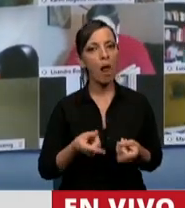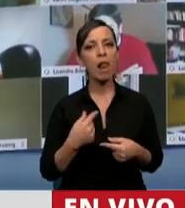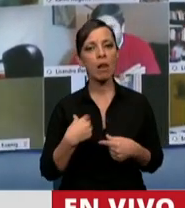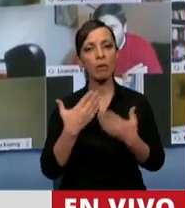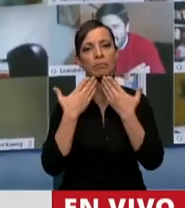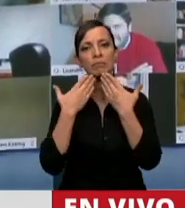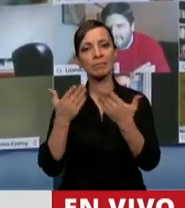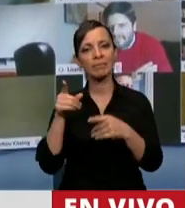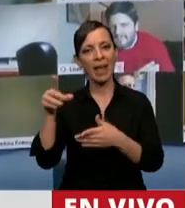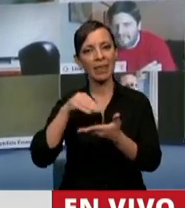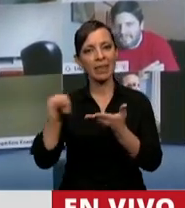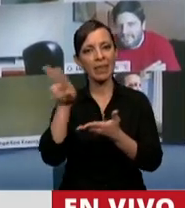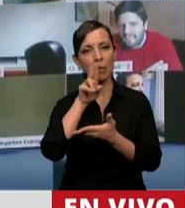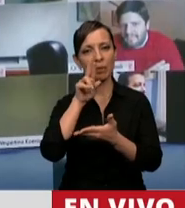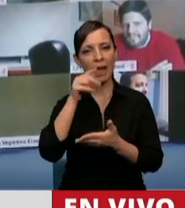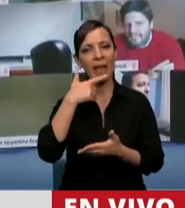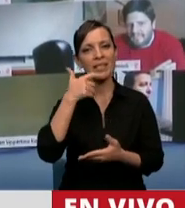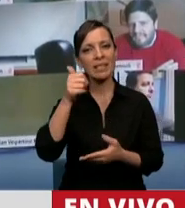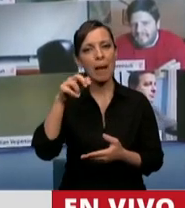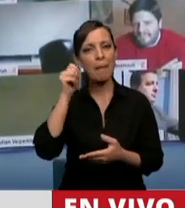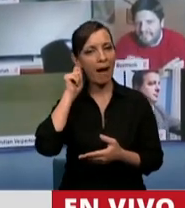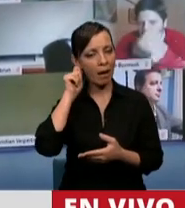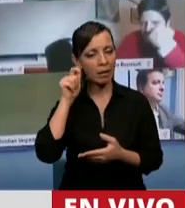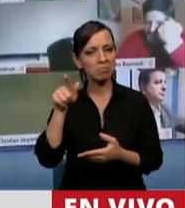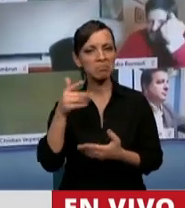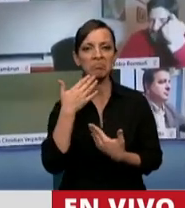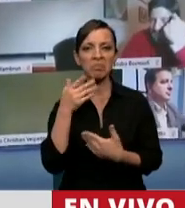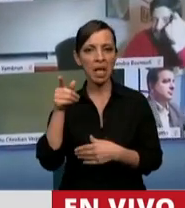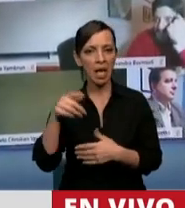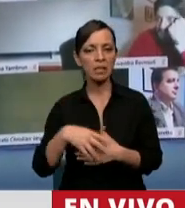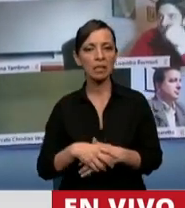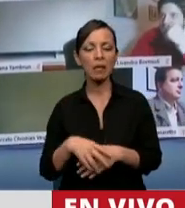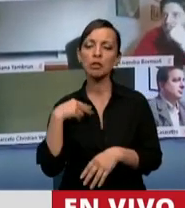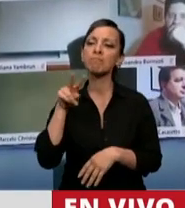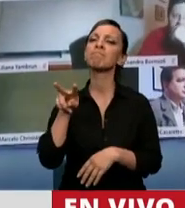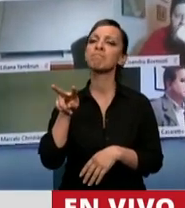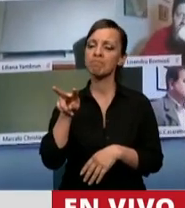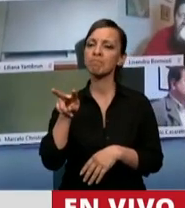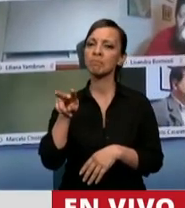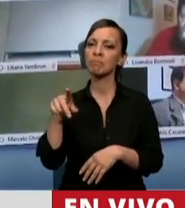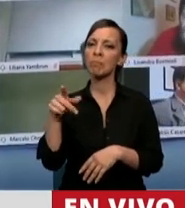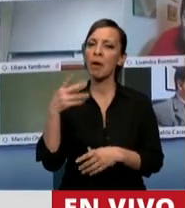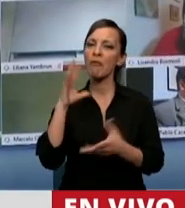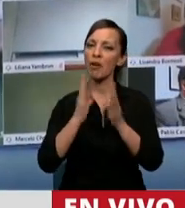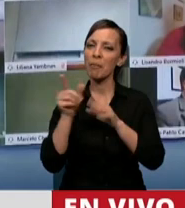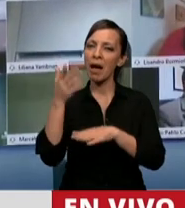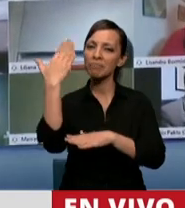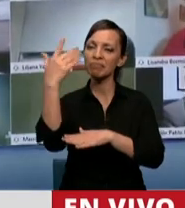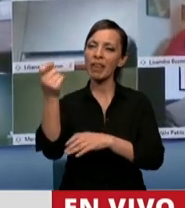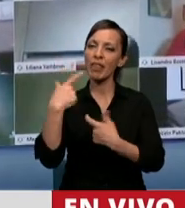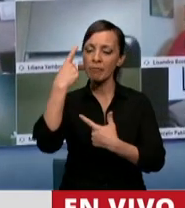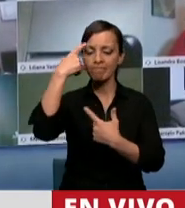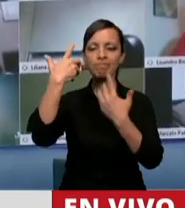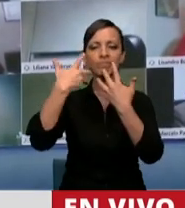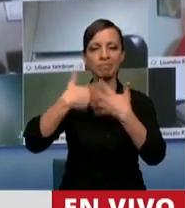alma sapag a la diputada alva sapag que con sus palabras me llamo a la reflexión